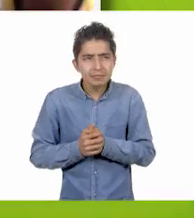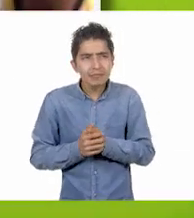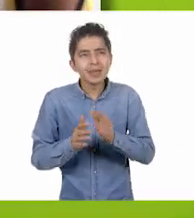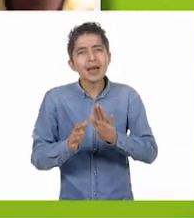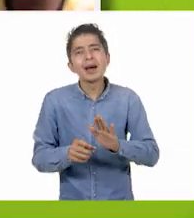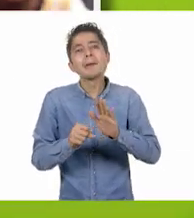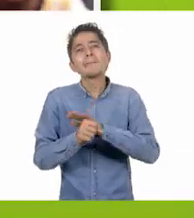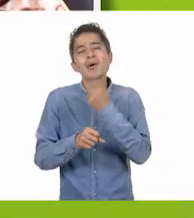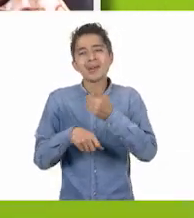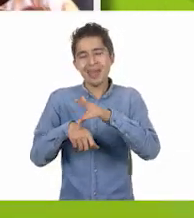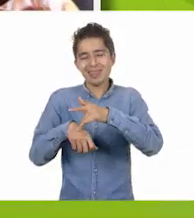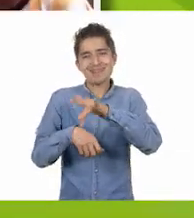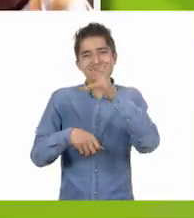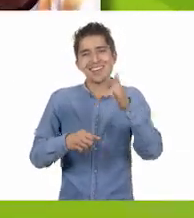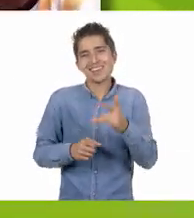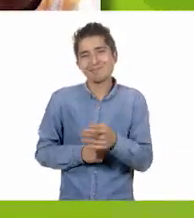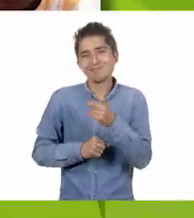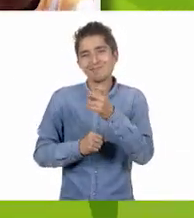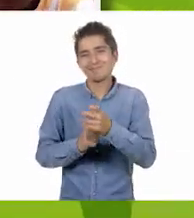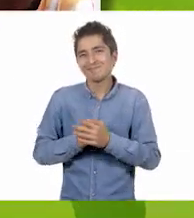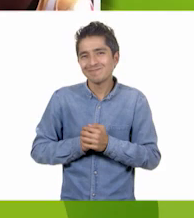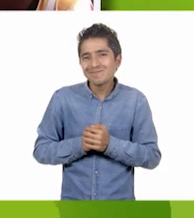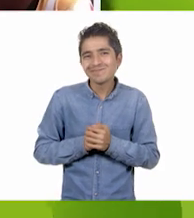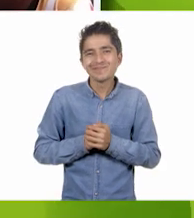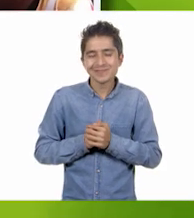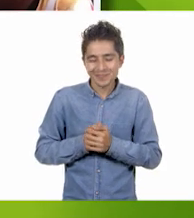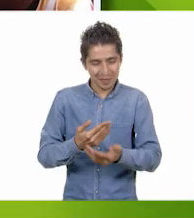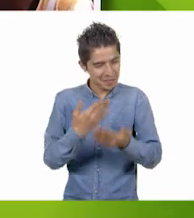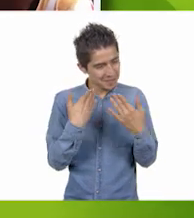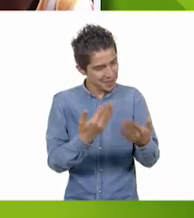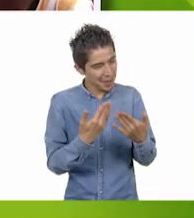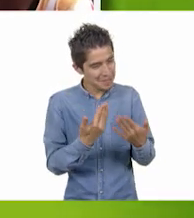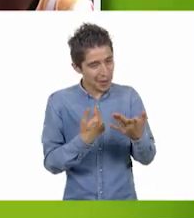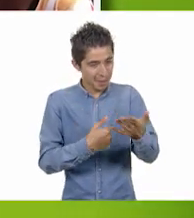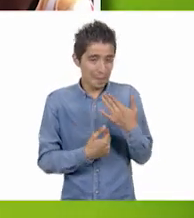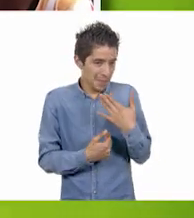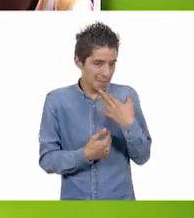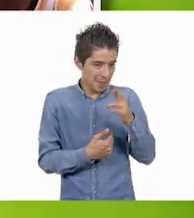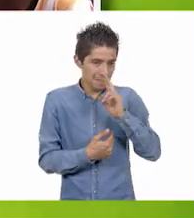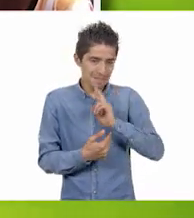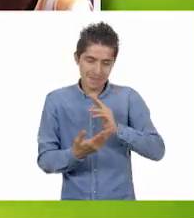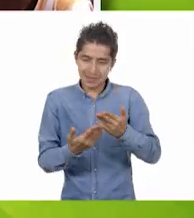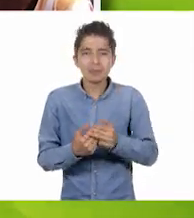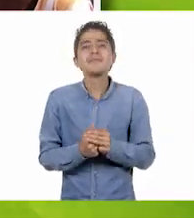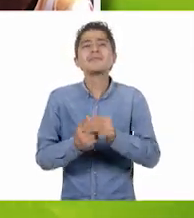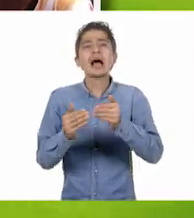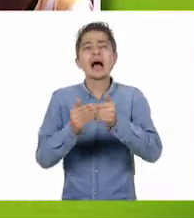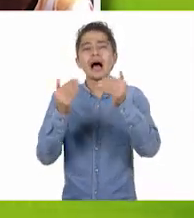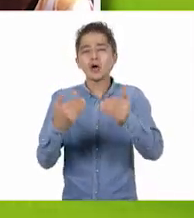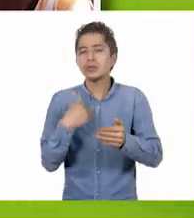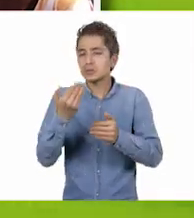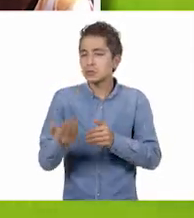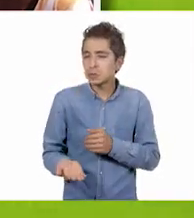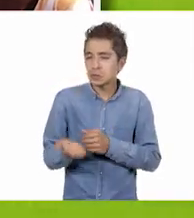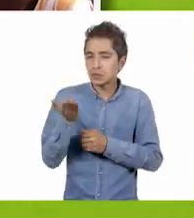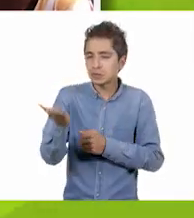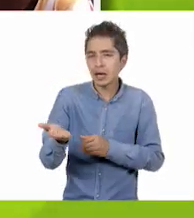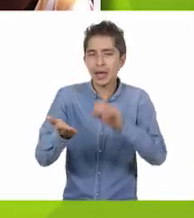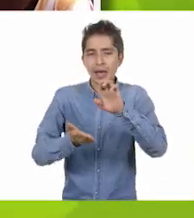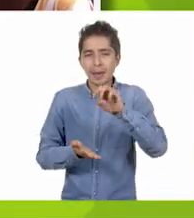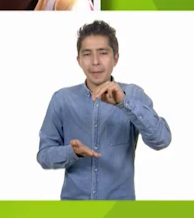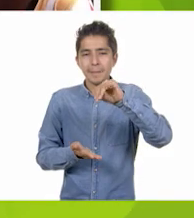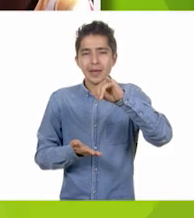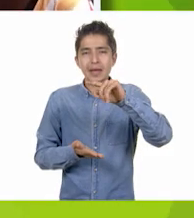Porque brilla. Porque brilla. Ah, muy bien, muy buena razón. Y ahora le voy a pedir a